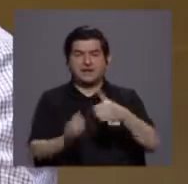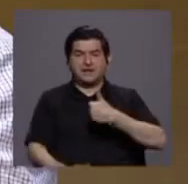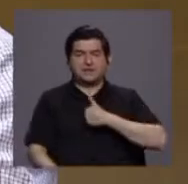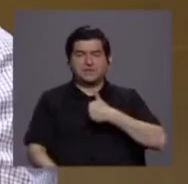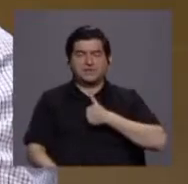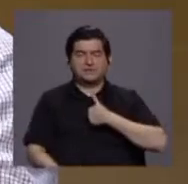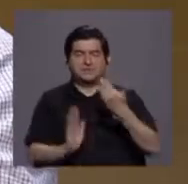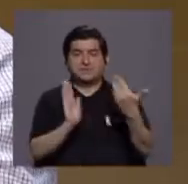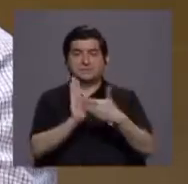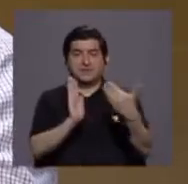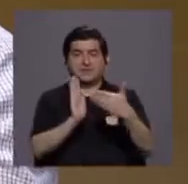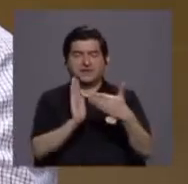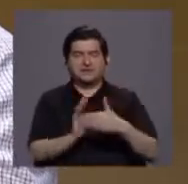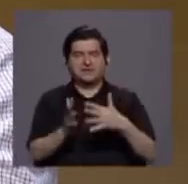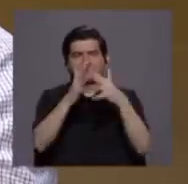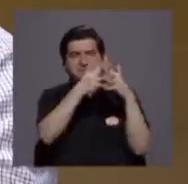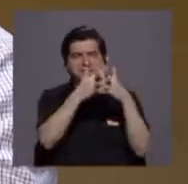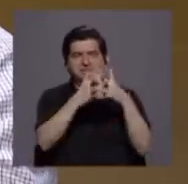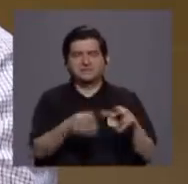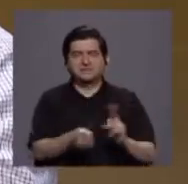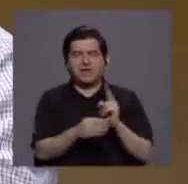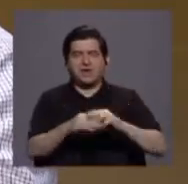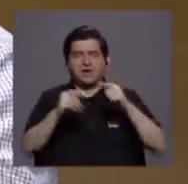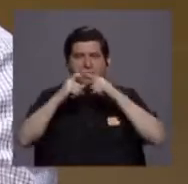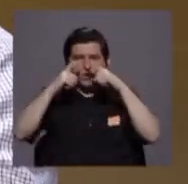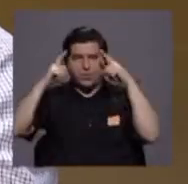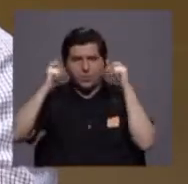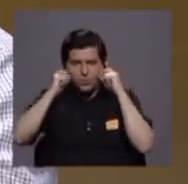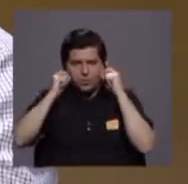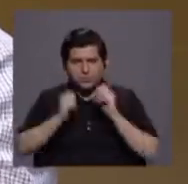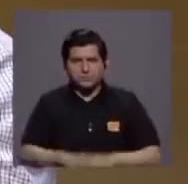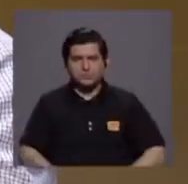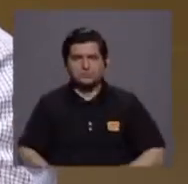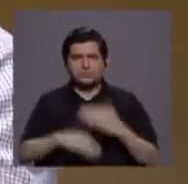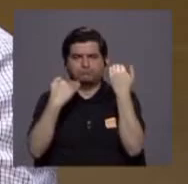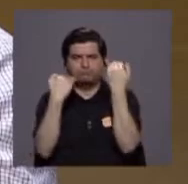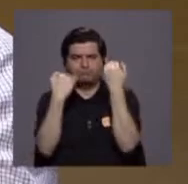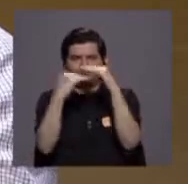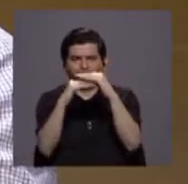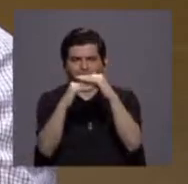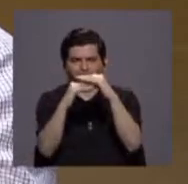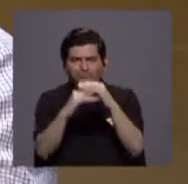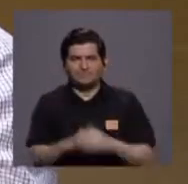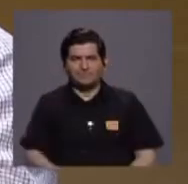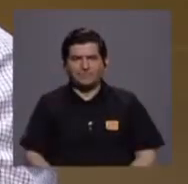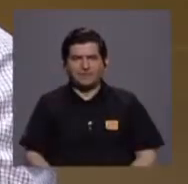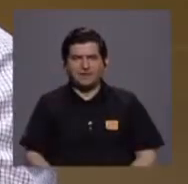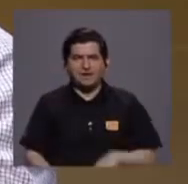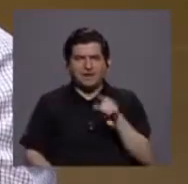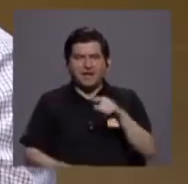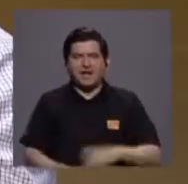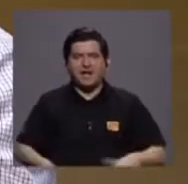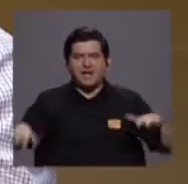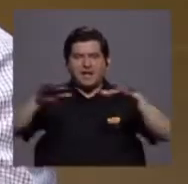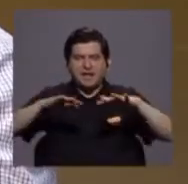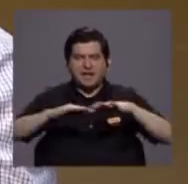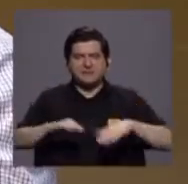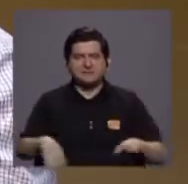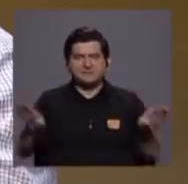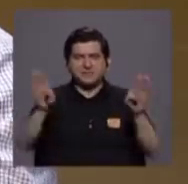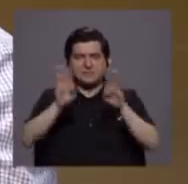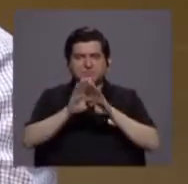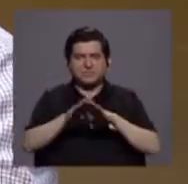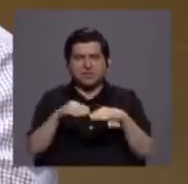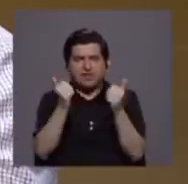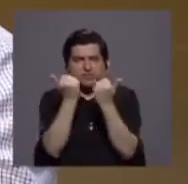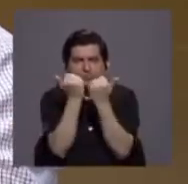Estados Unidos, ¿verdad? Y entonces, el uso de las mascarillas, el limitar lo que son las congregaciones en espacios cerrados y hasta lavarse las